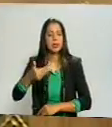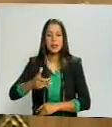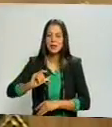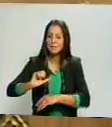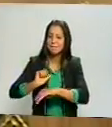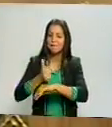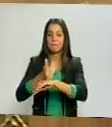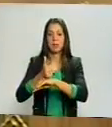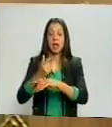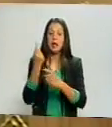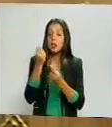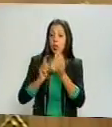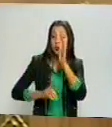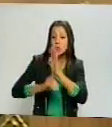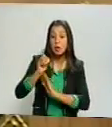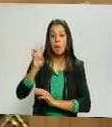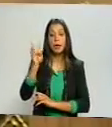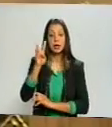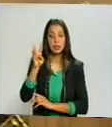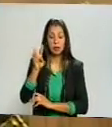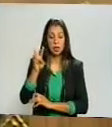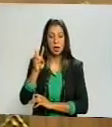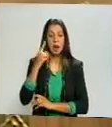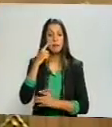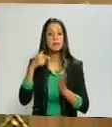públicas. Y quiero mostrarles